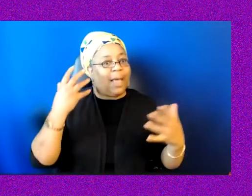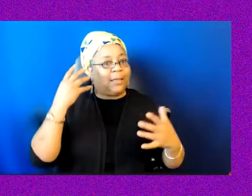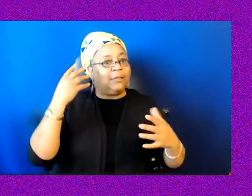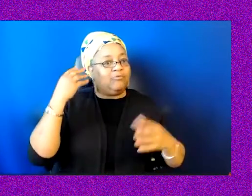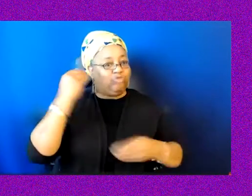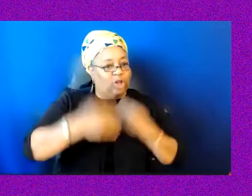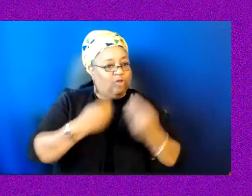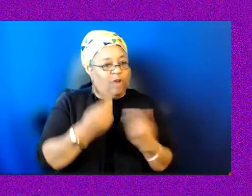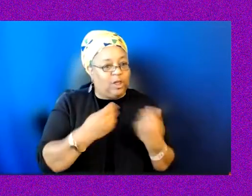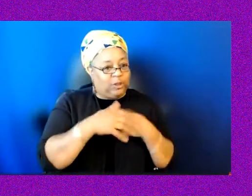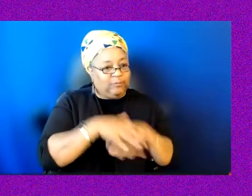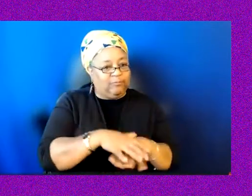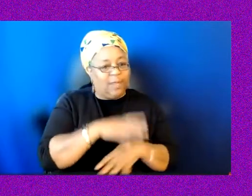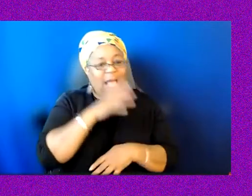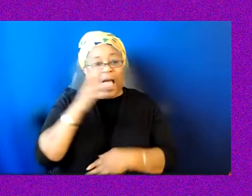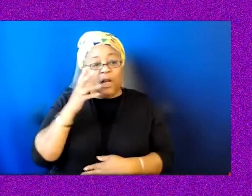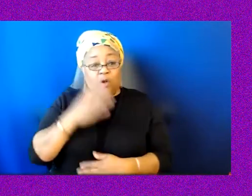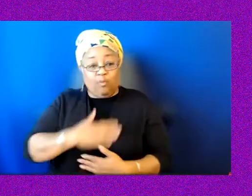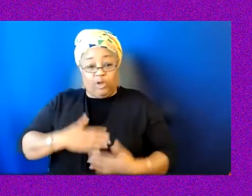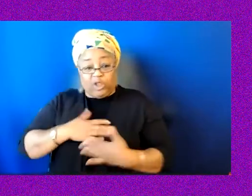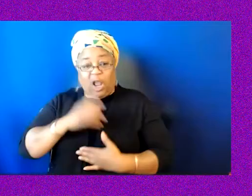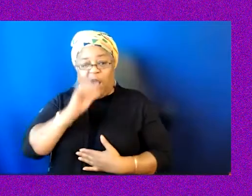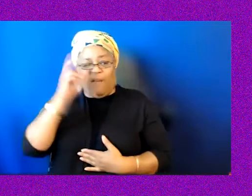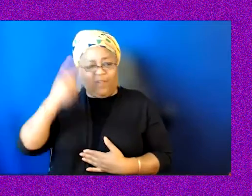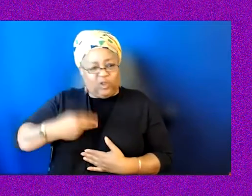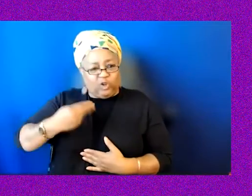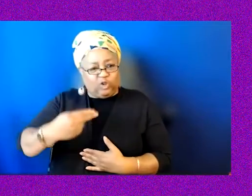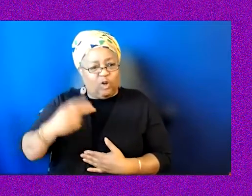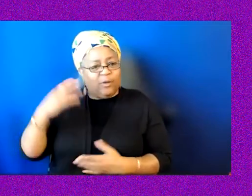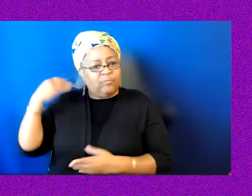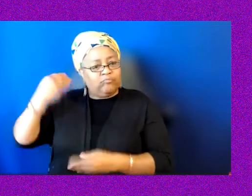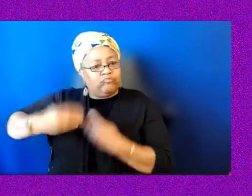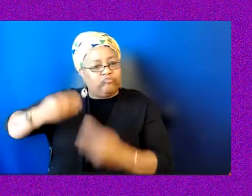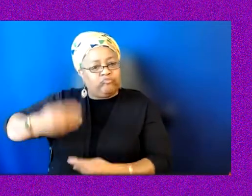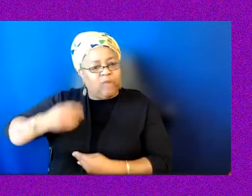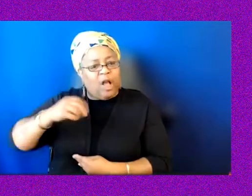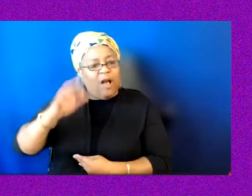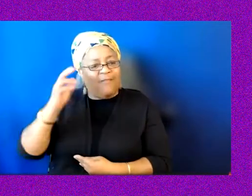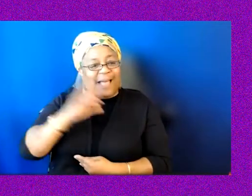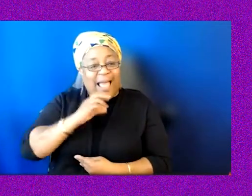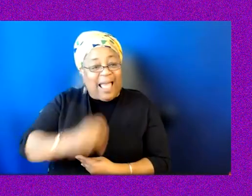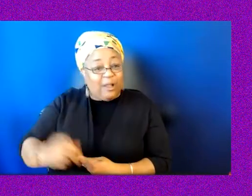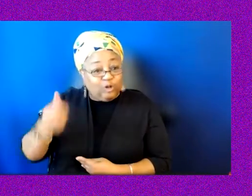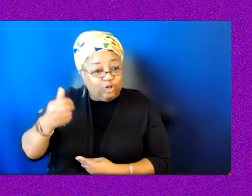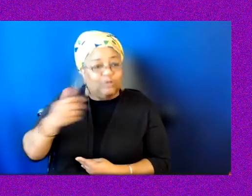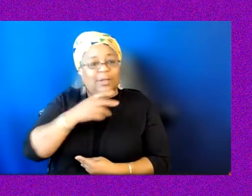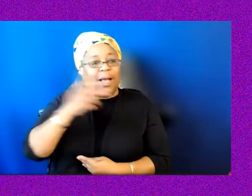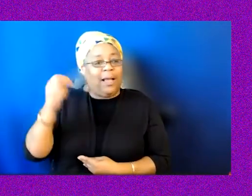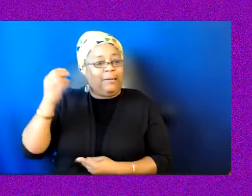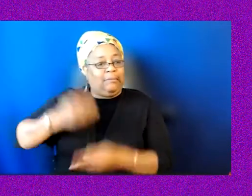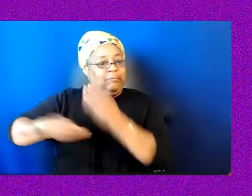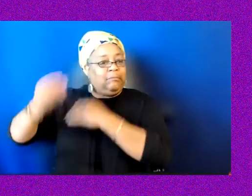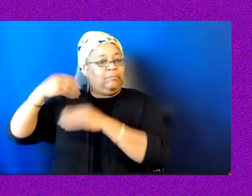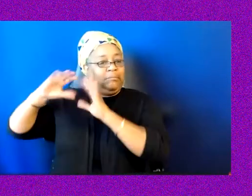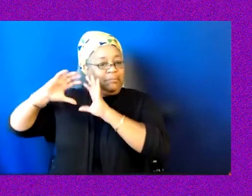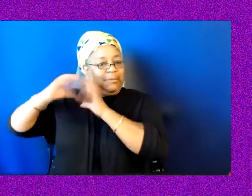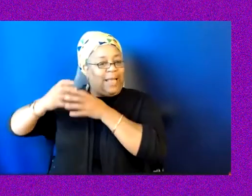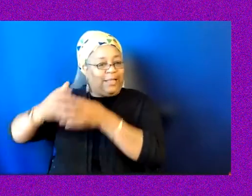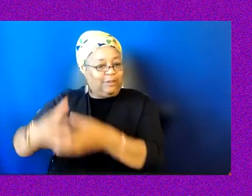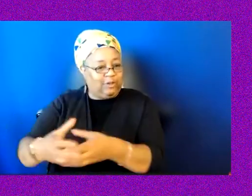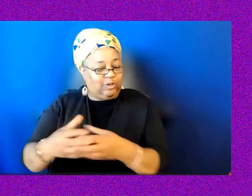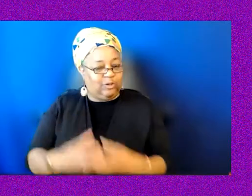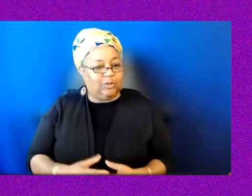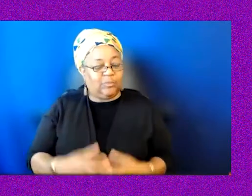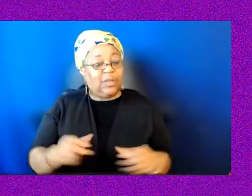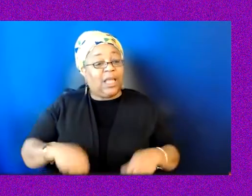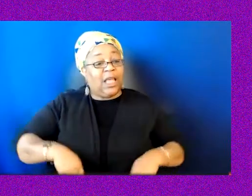participación intergeneracional y la presión del legado de nuestros antepasados. Beautiful